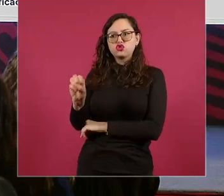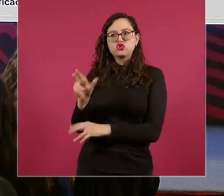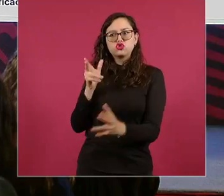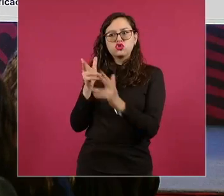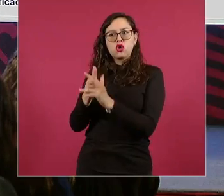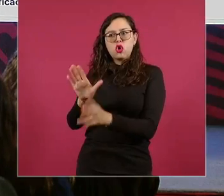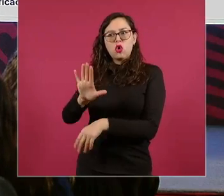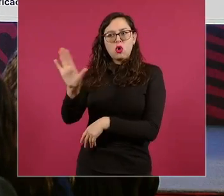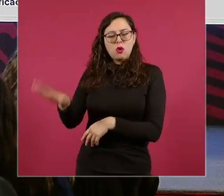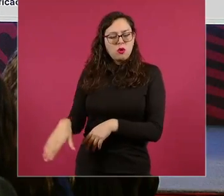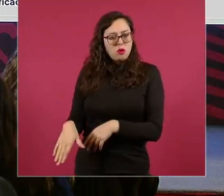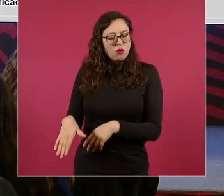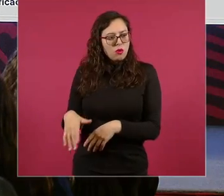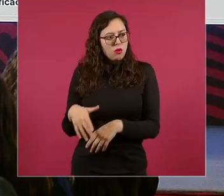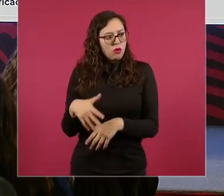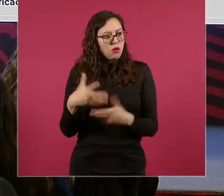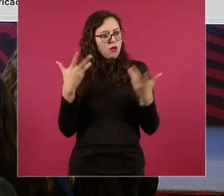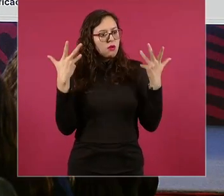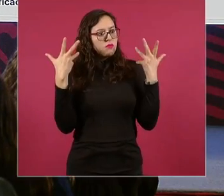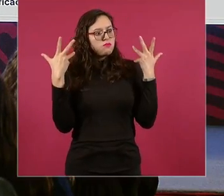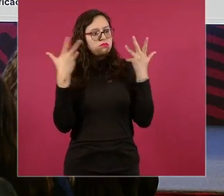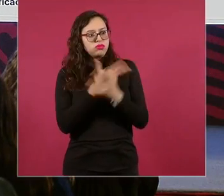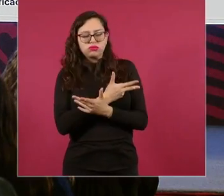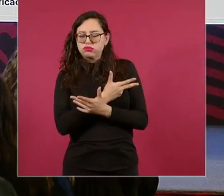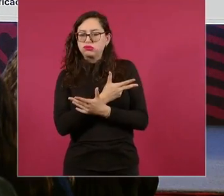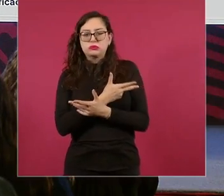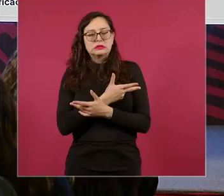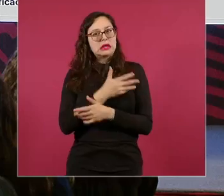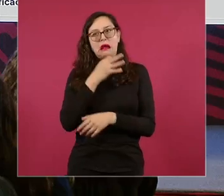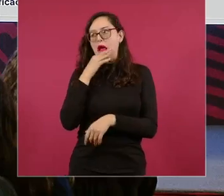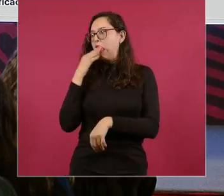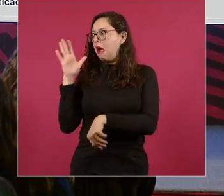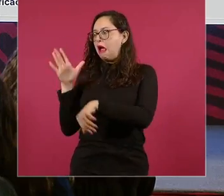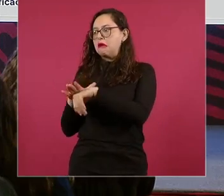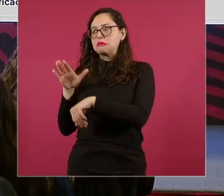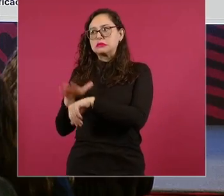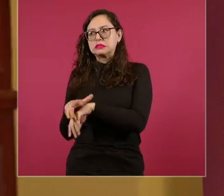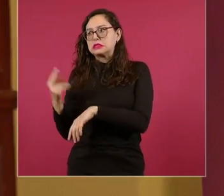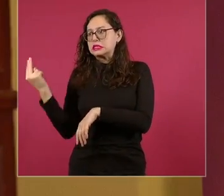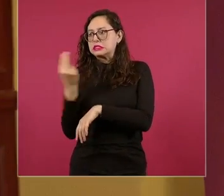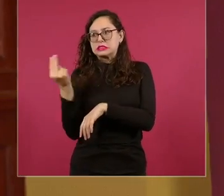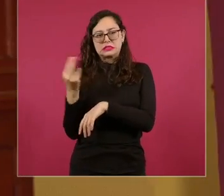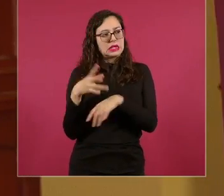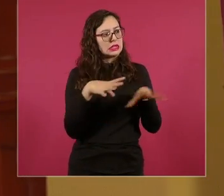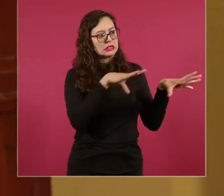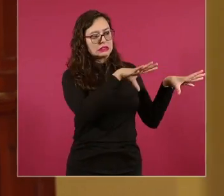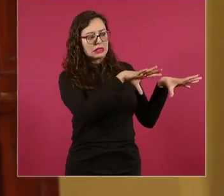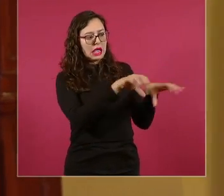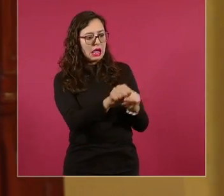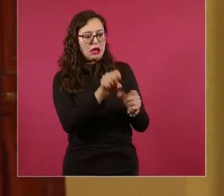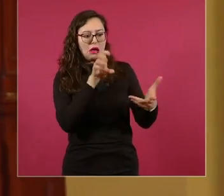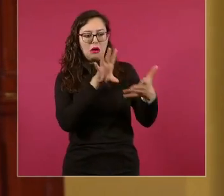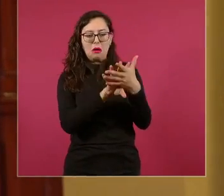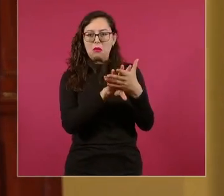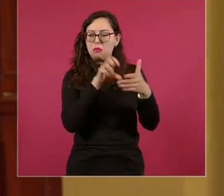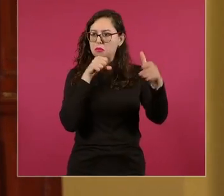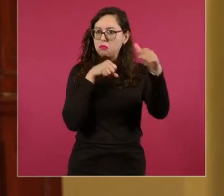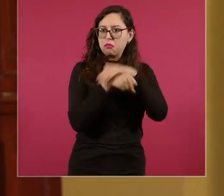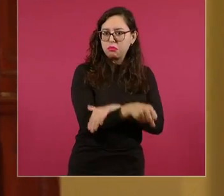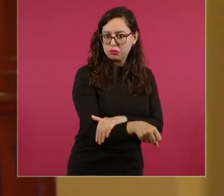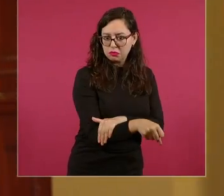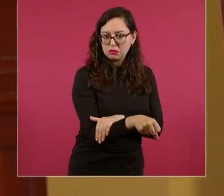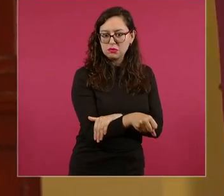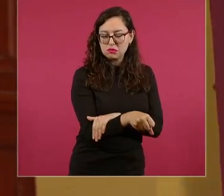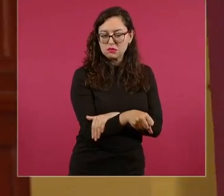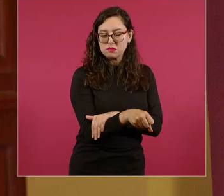Luis Donaldo Colosio Murrieta, el candidato presidencial de